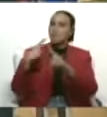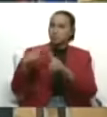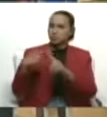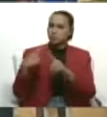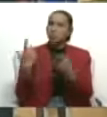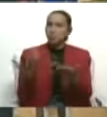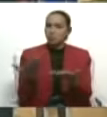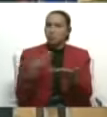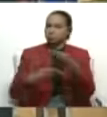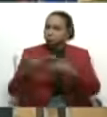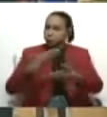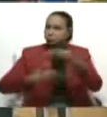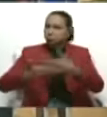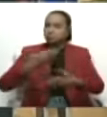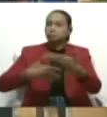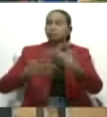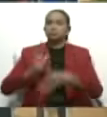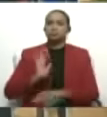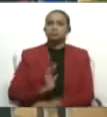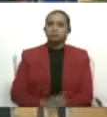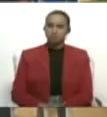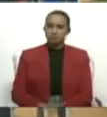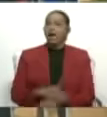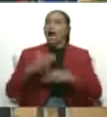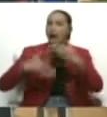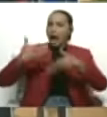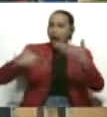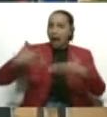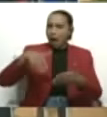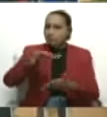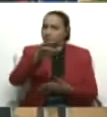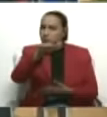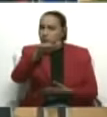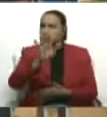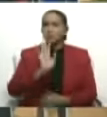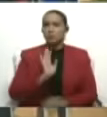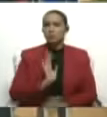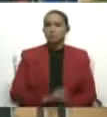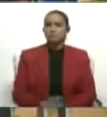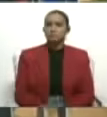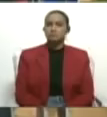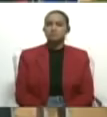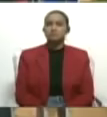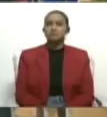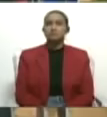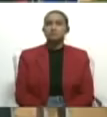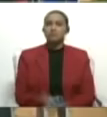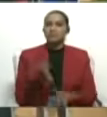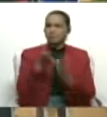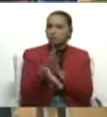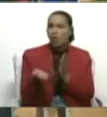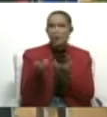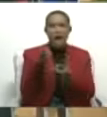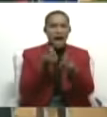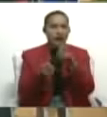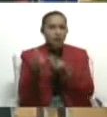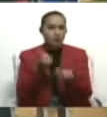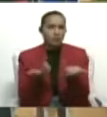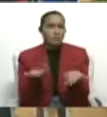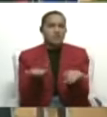negociaciones, en los avances en materia comercial, en materia de